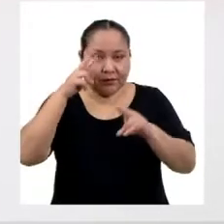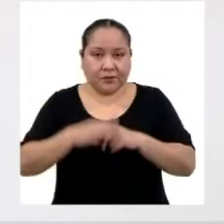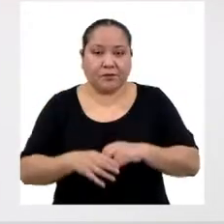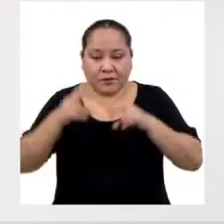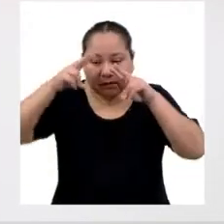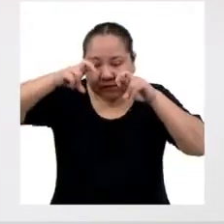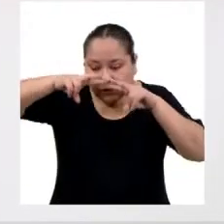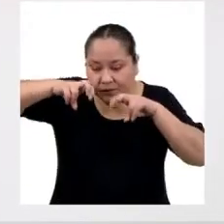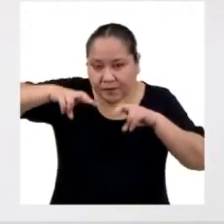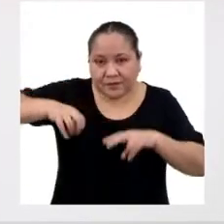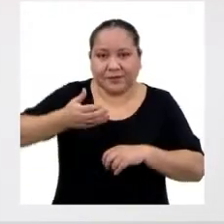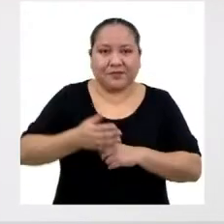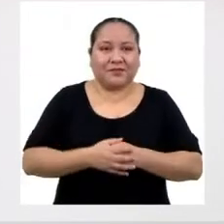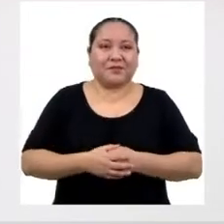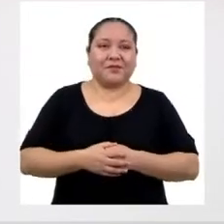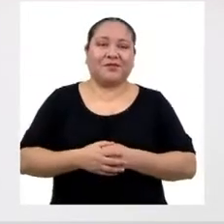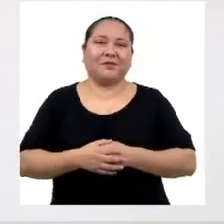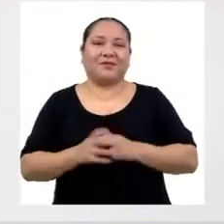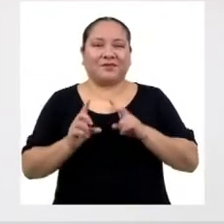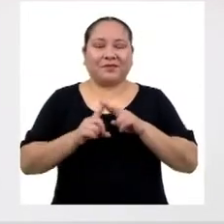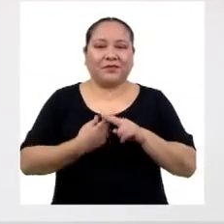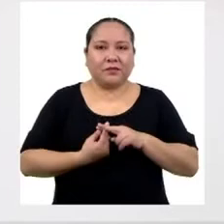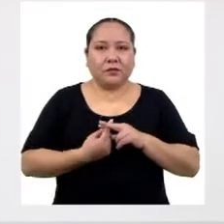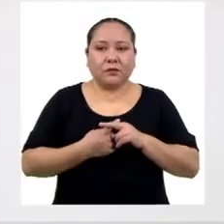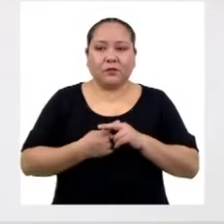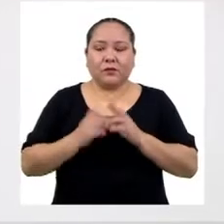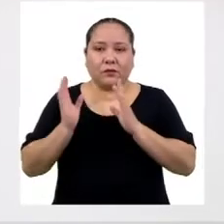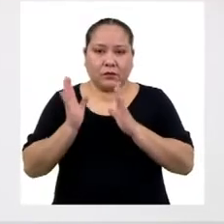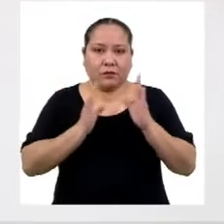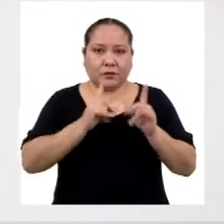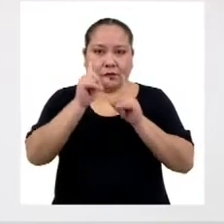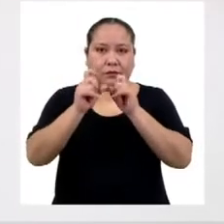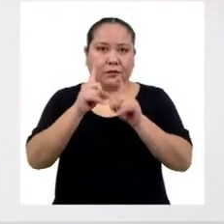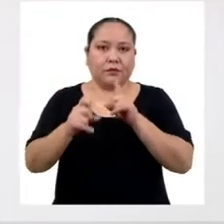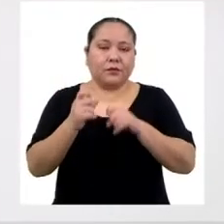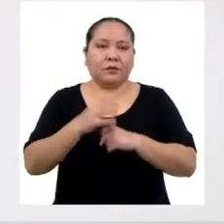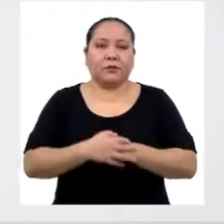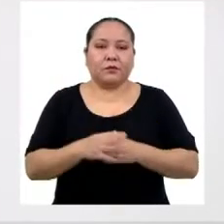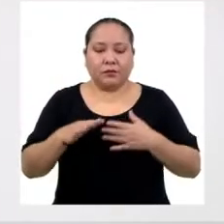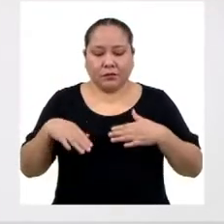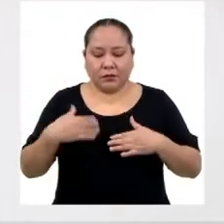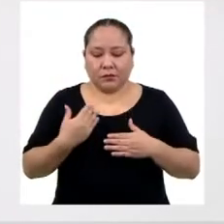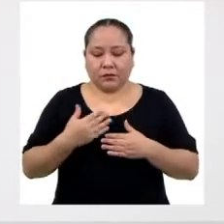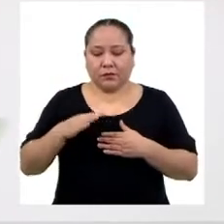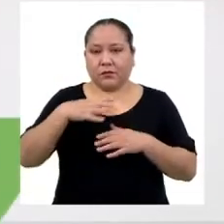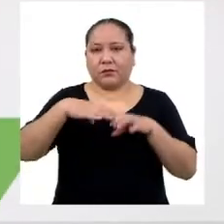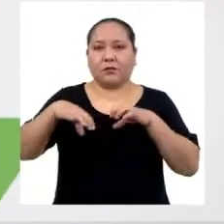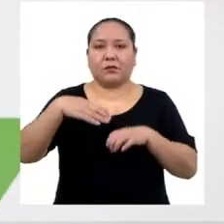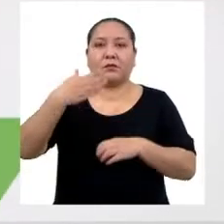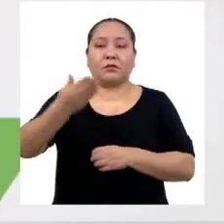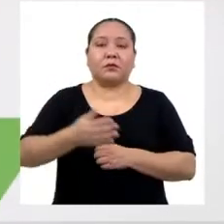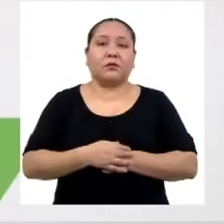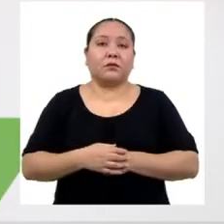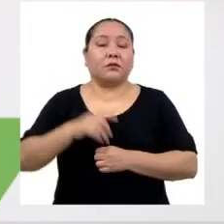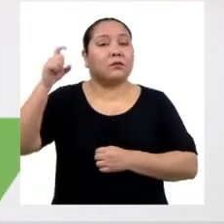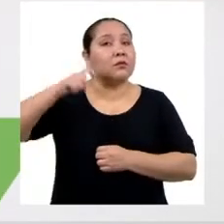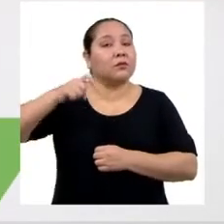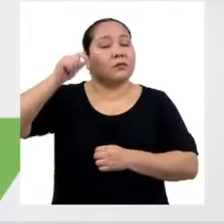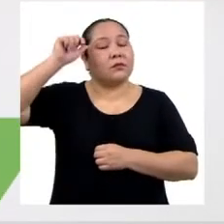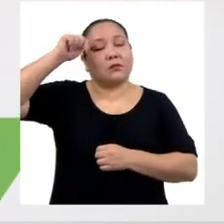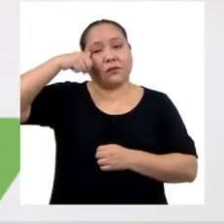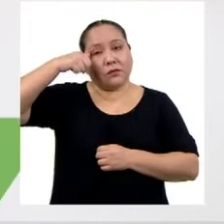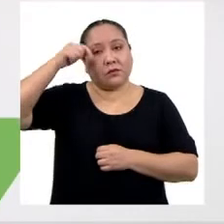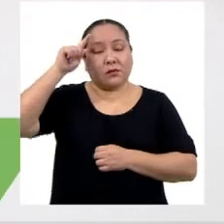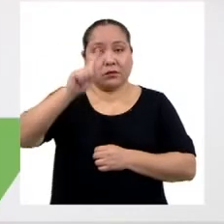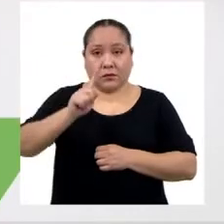nuestra investigación. Empecemos por diseñar la encuesta. Para poder realizarla, es necesario que recordemos que